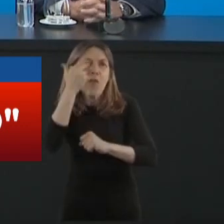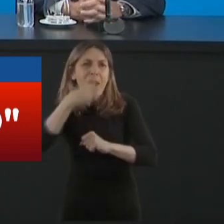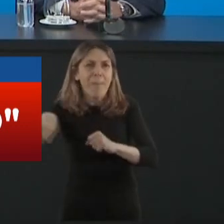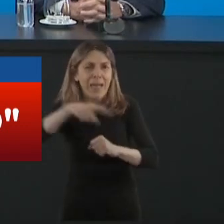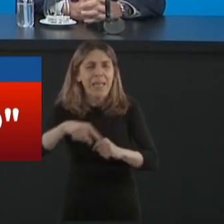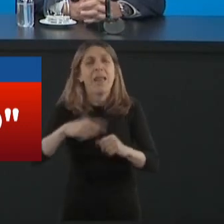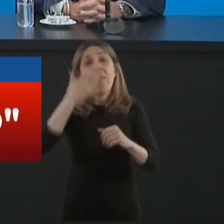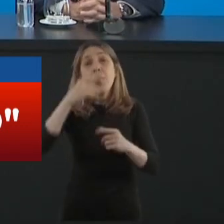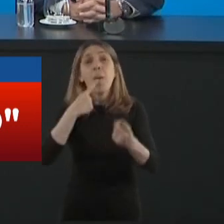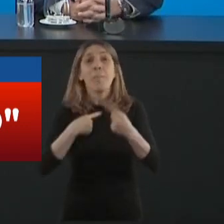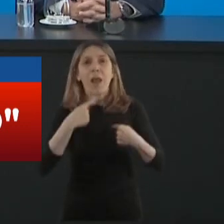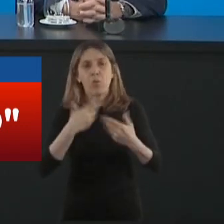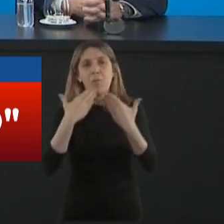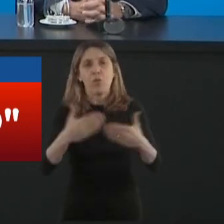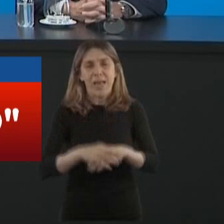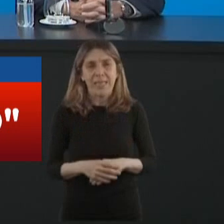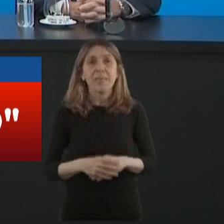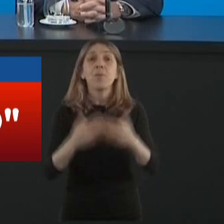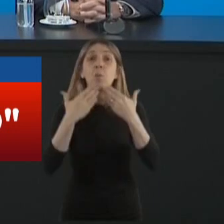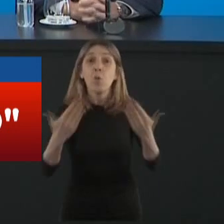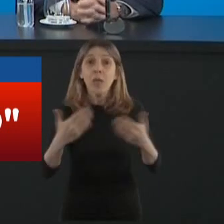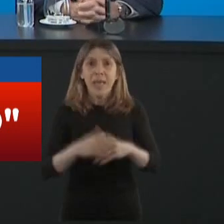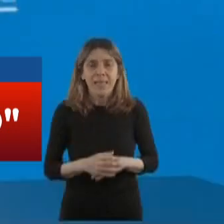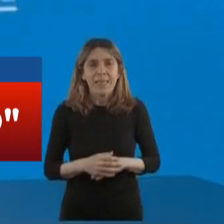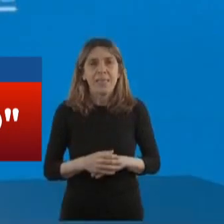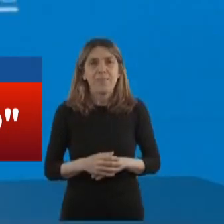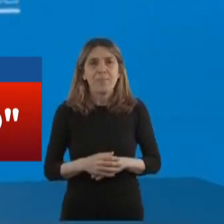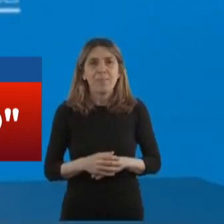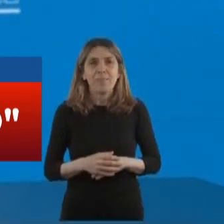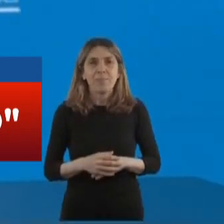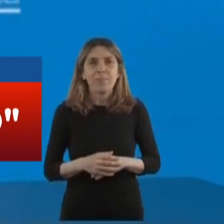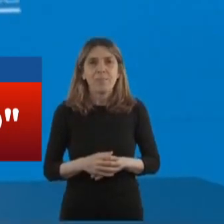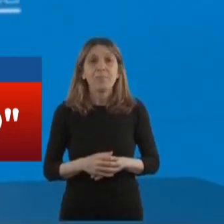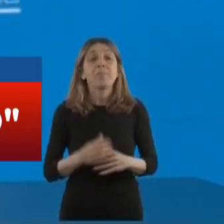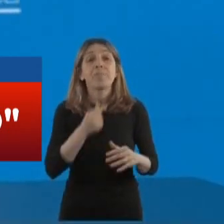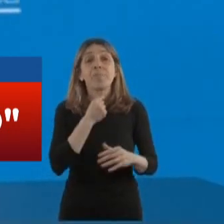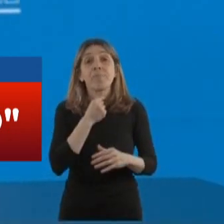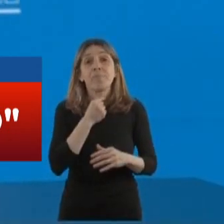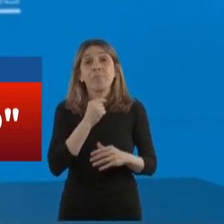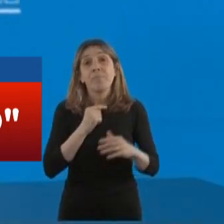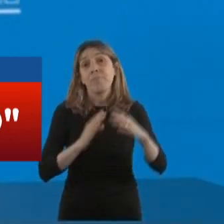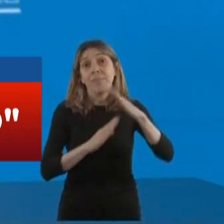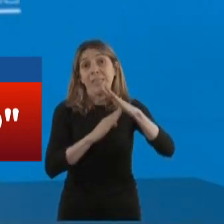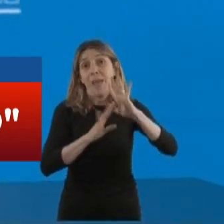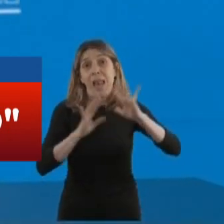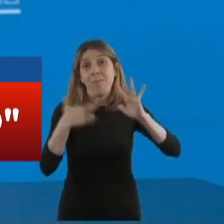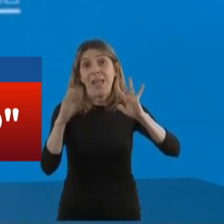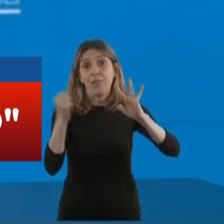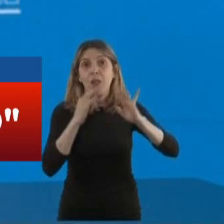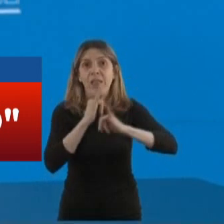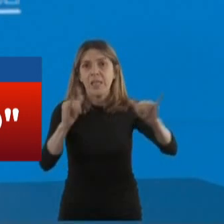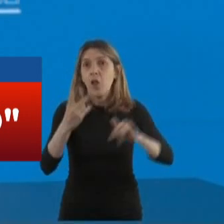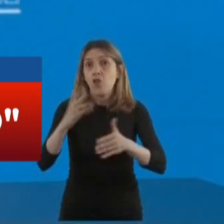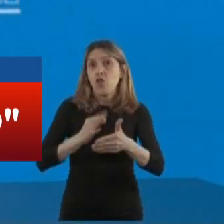preguntas. Gracias, Eduardo. No, muchísimas gracias. Yo quería resaltar que en todos